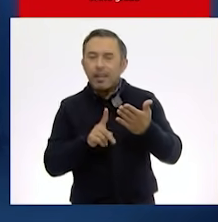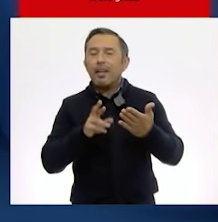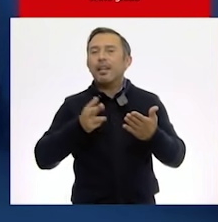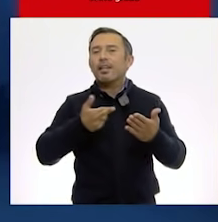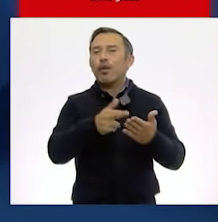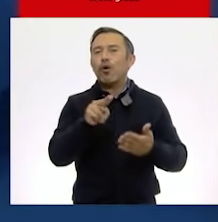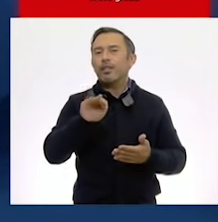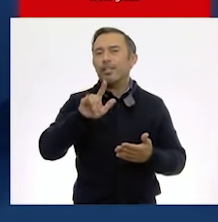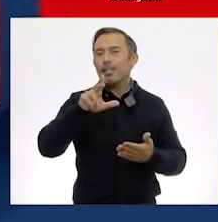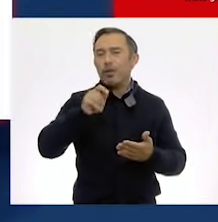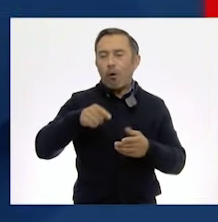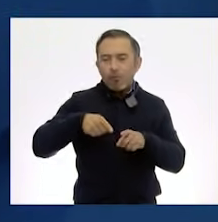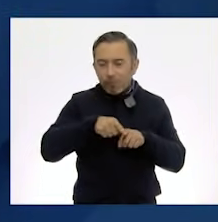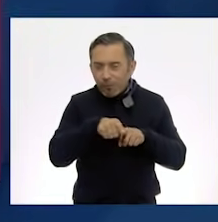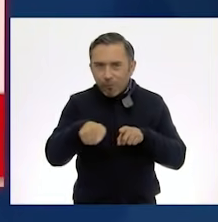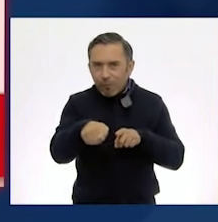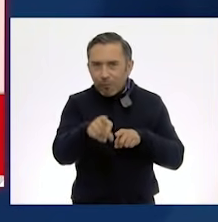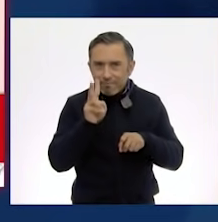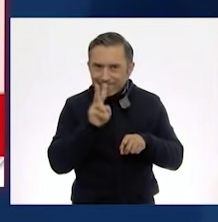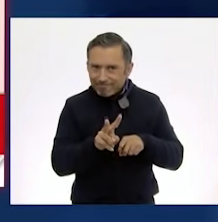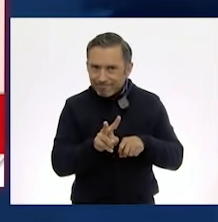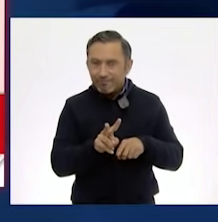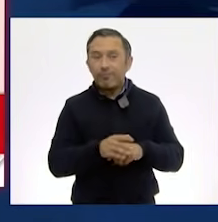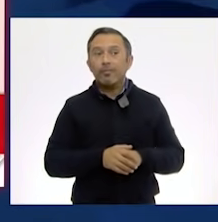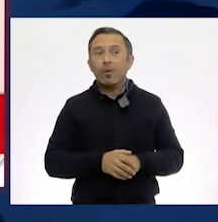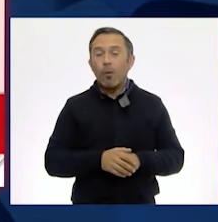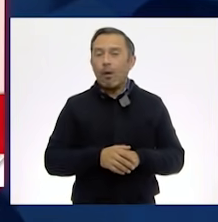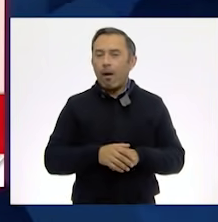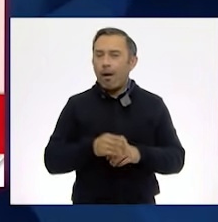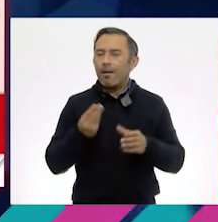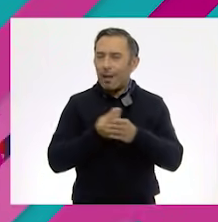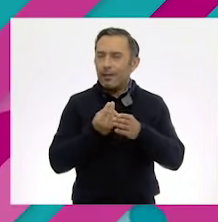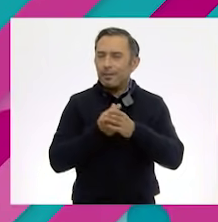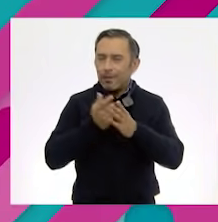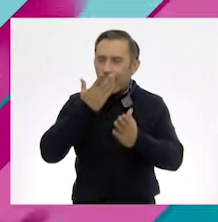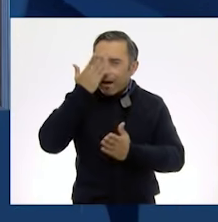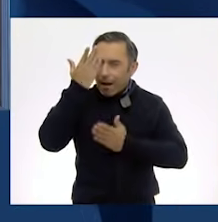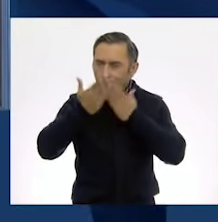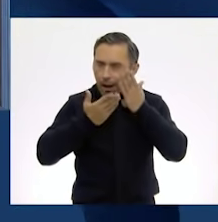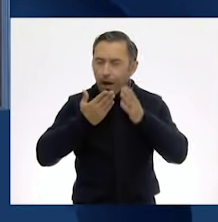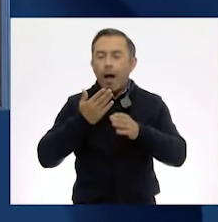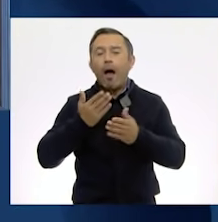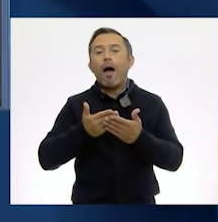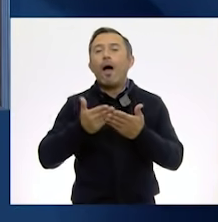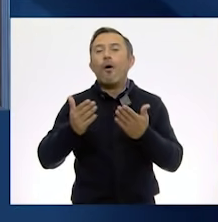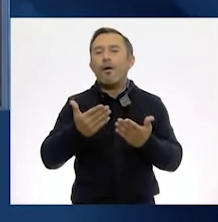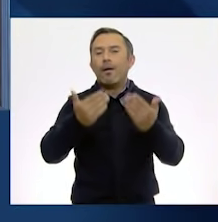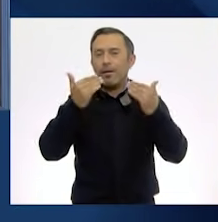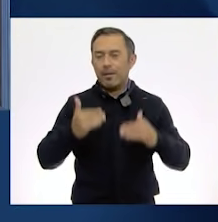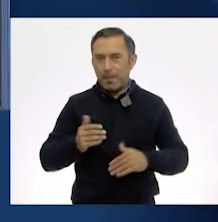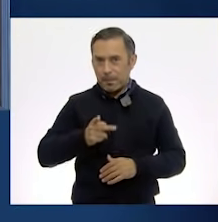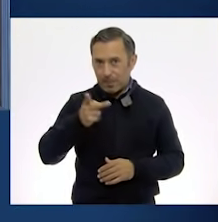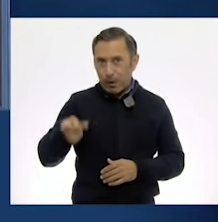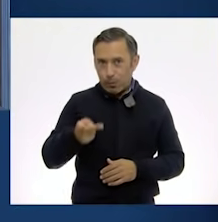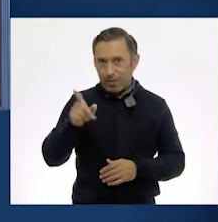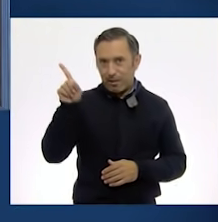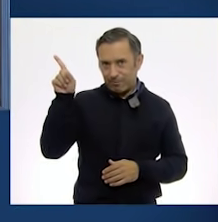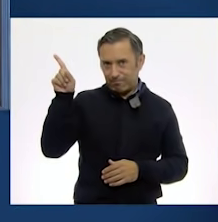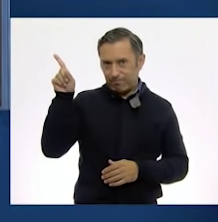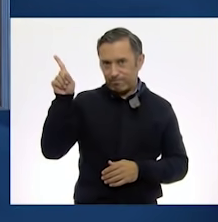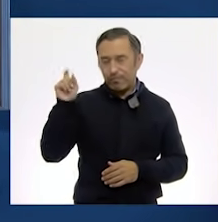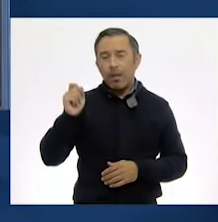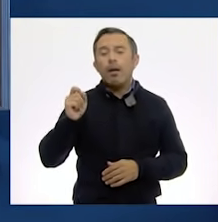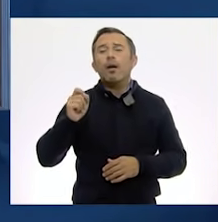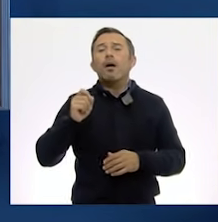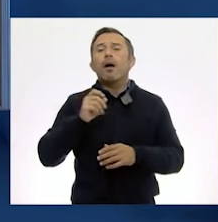Nilo. Con lo que han estudiado hasta ahora, podrán responder la pregunta: ¿cómo influyó la naturaleza